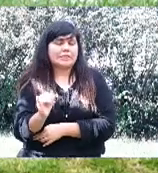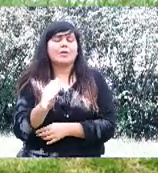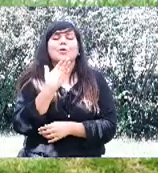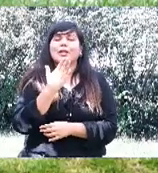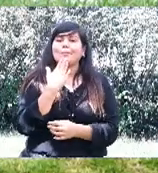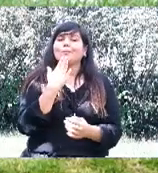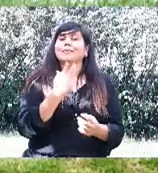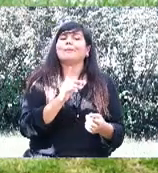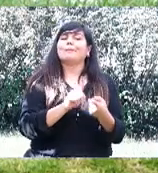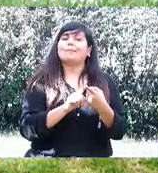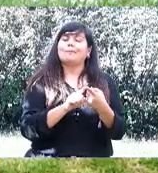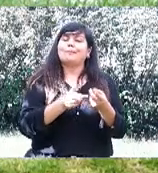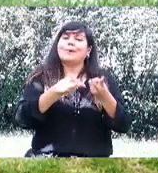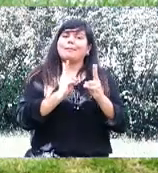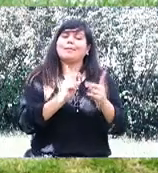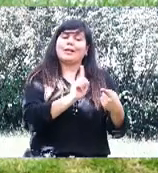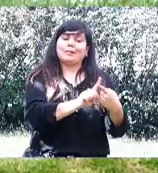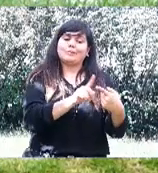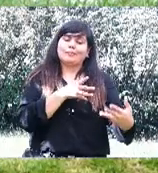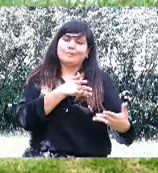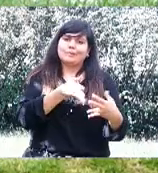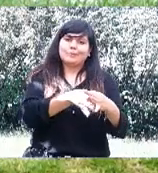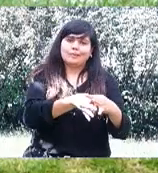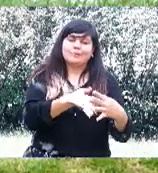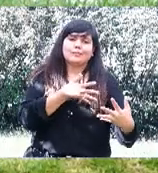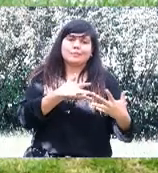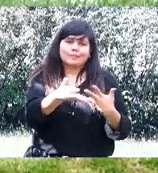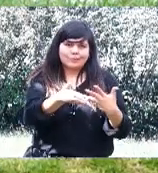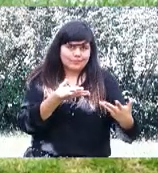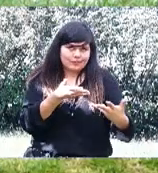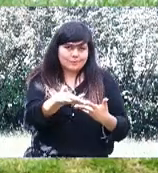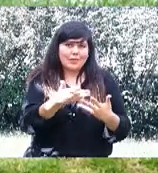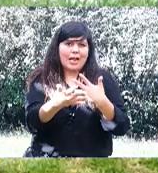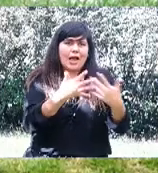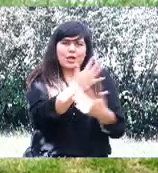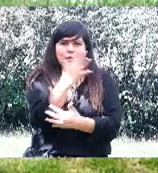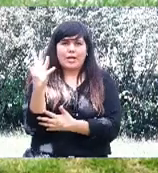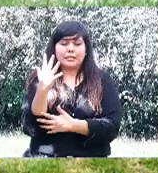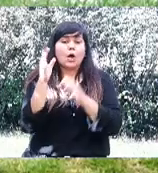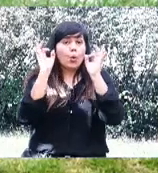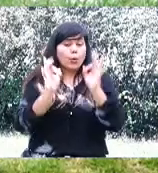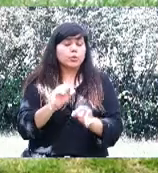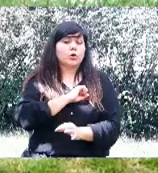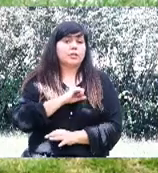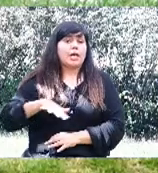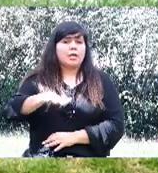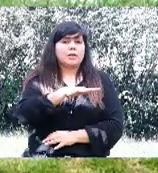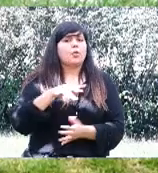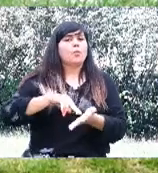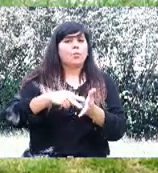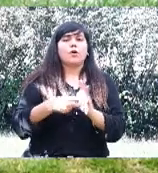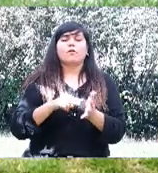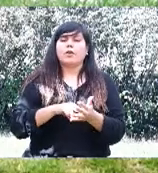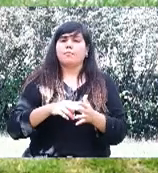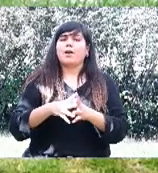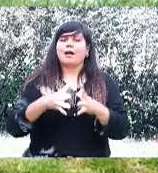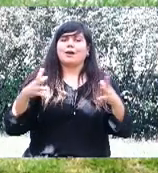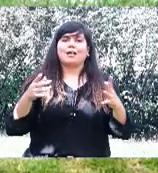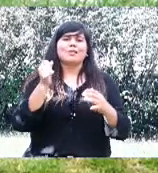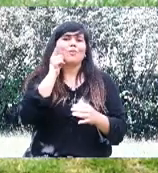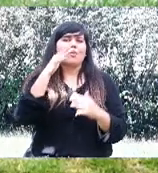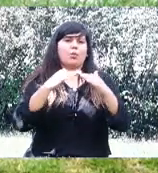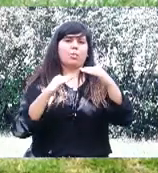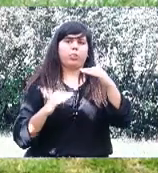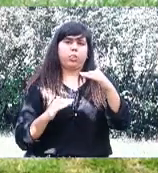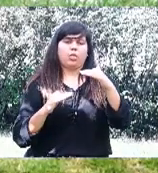permite interactuar con la naturaleza y en ese caso en particular en Santiago tenemos un problema que es super grande que es son las desigualdades